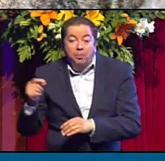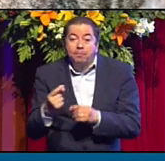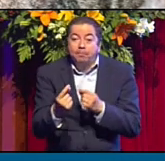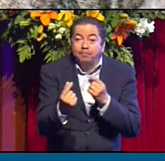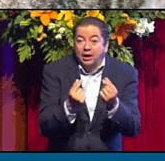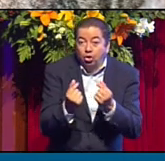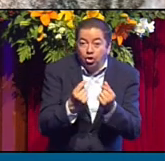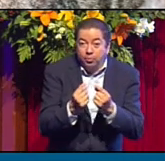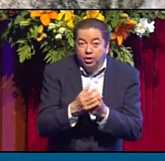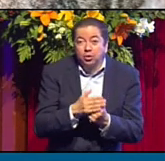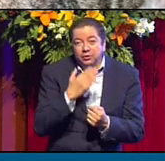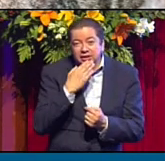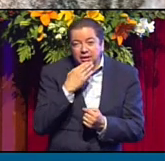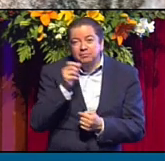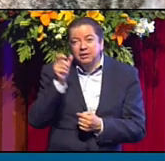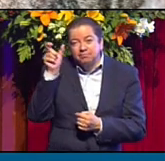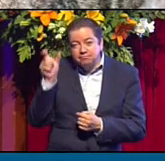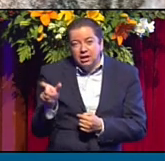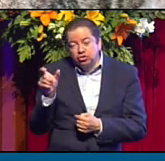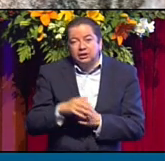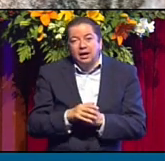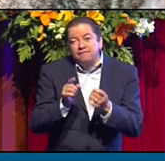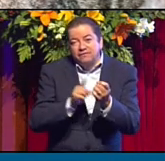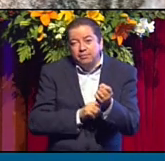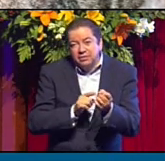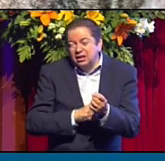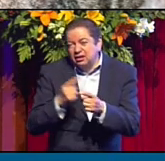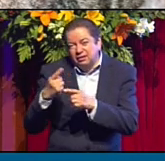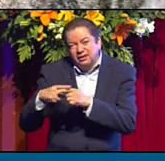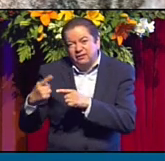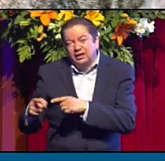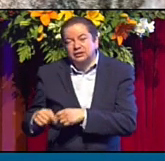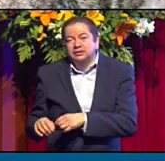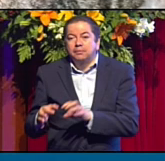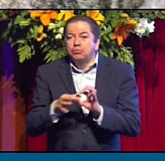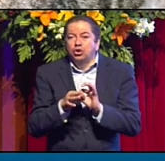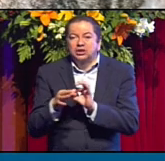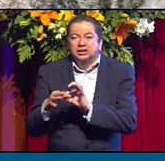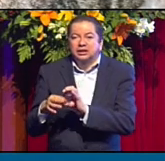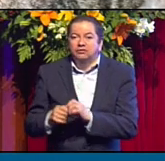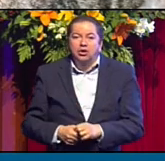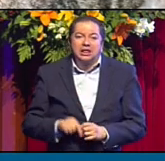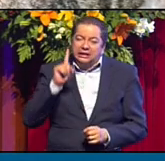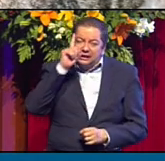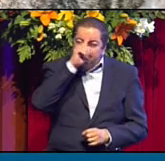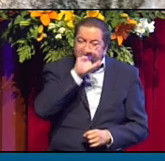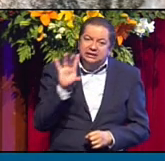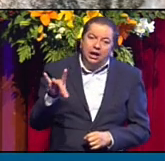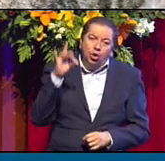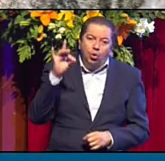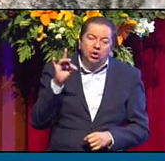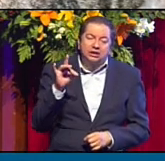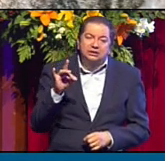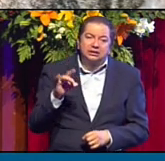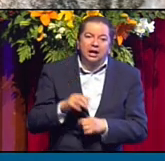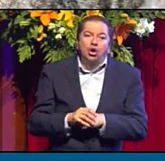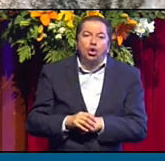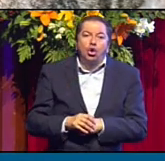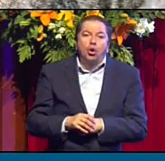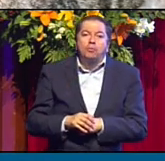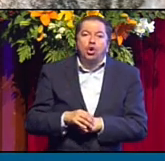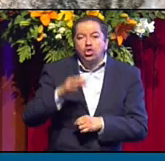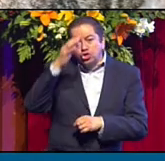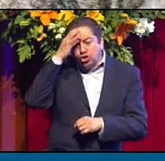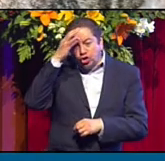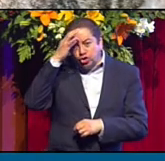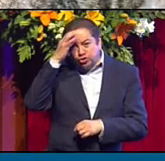por motivos personales, por su familia, por muchas razones. Y nos ha costado encontrar un veterinario que sea experto en